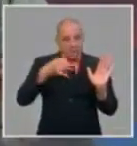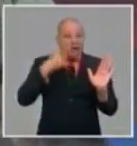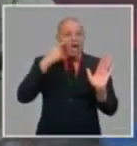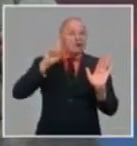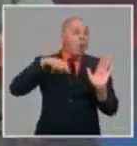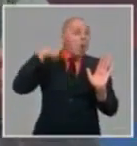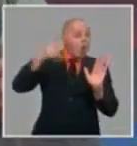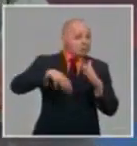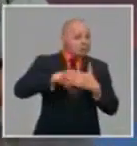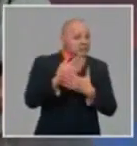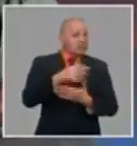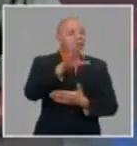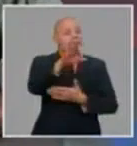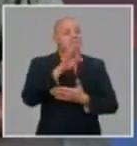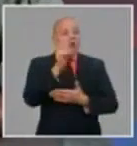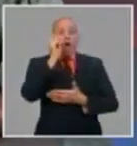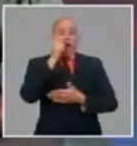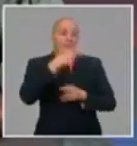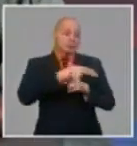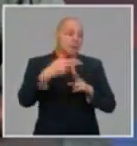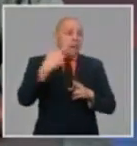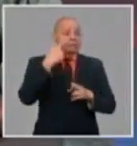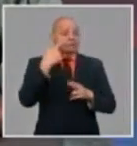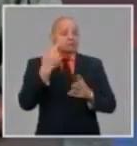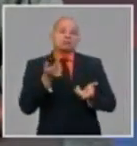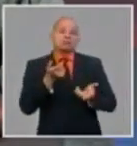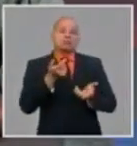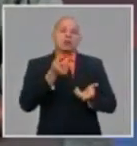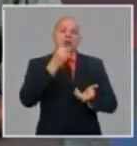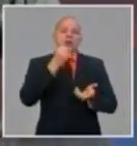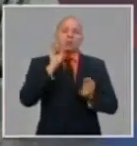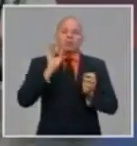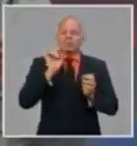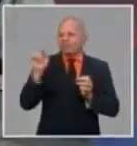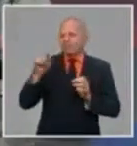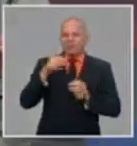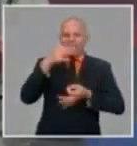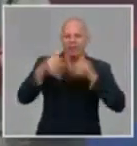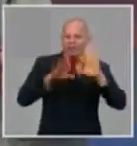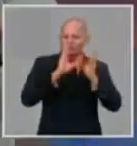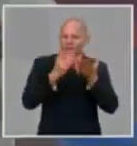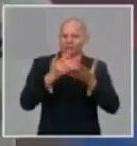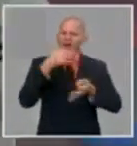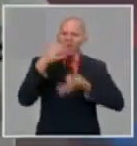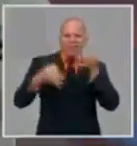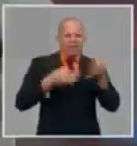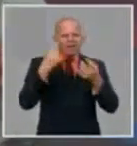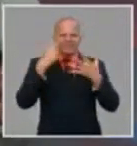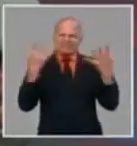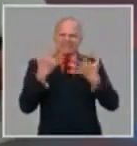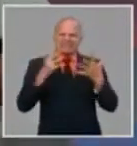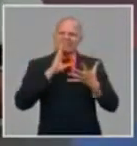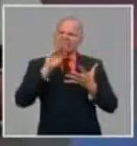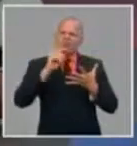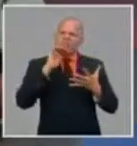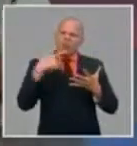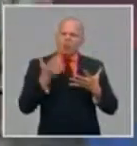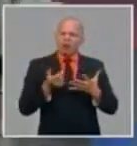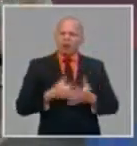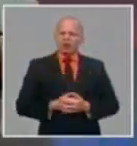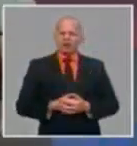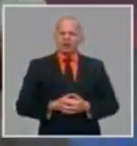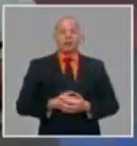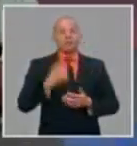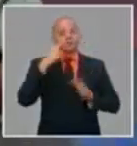quizás pueda invitar a un historiador que aprovechemos y estas tres frases nos las ponga en contexto. ¿Quién las dijo? ¿Cuándo? ¿Y cómo las